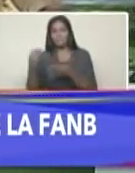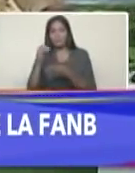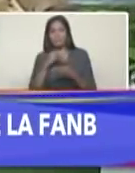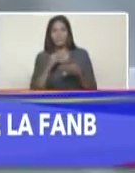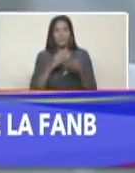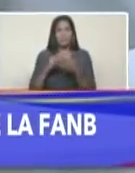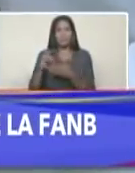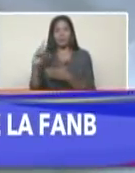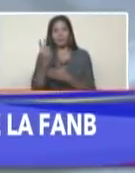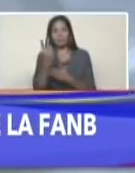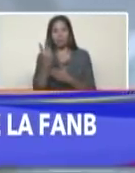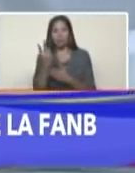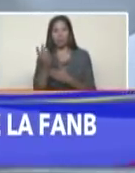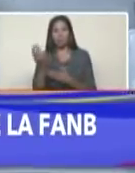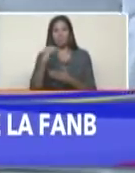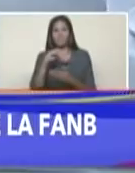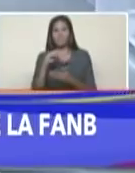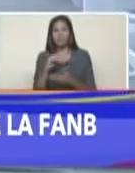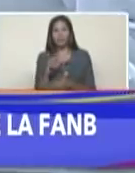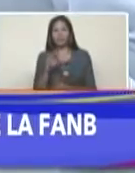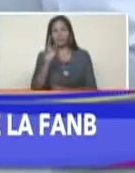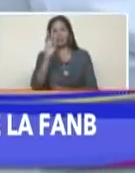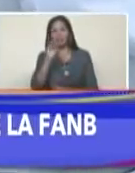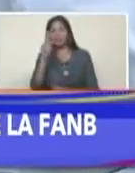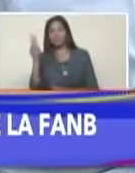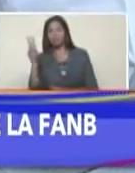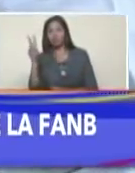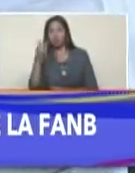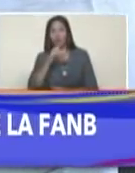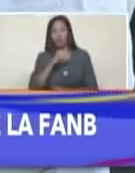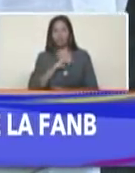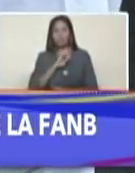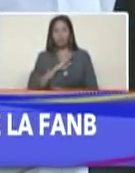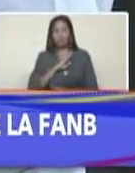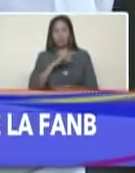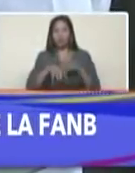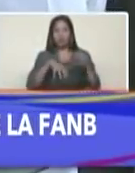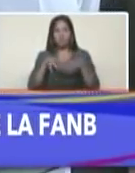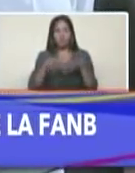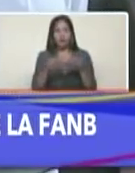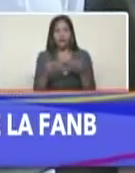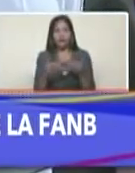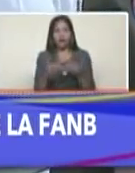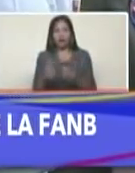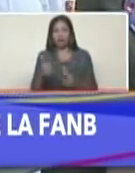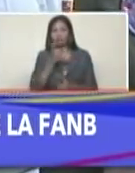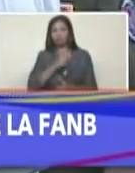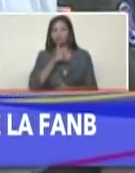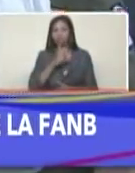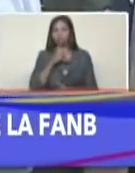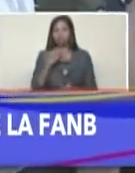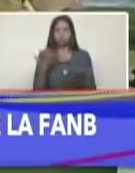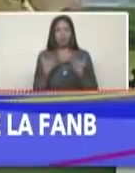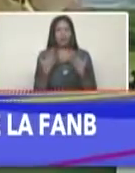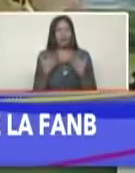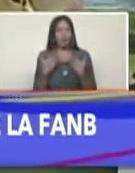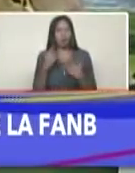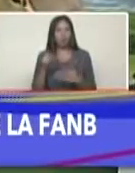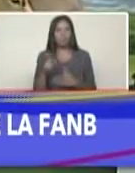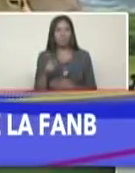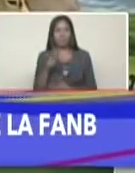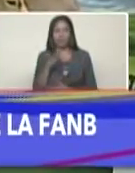la segunda generación, de la F2. Esto es un animal que es resistente al trópico y tiene una gran ventaja.